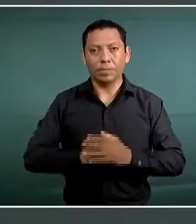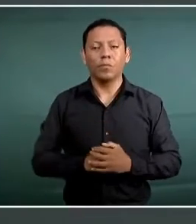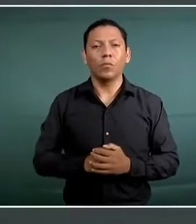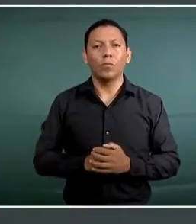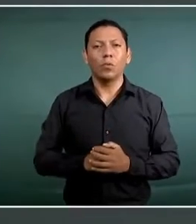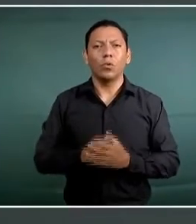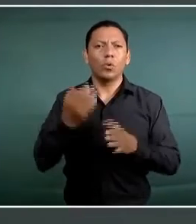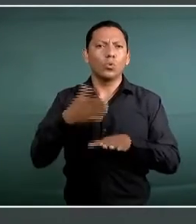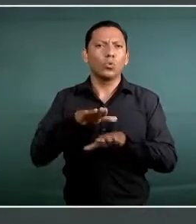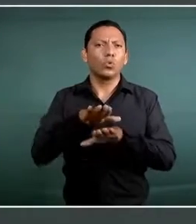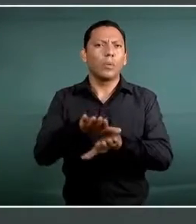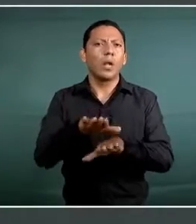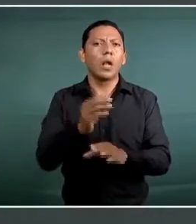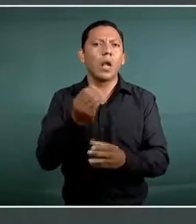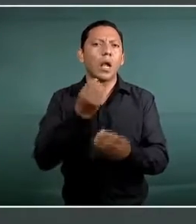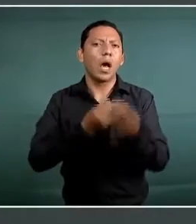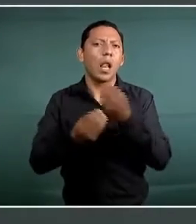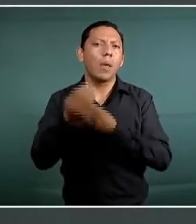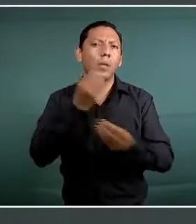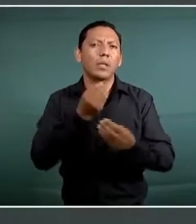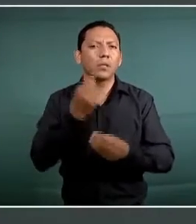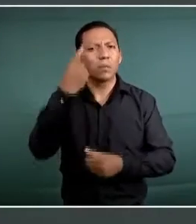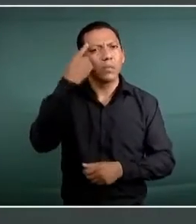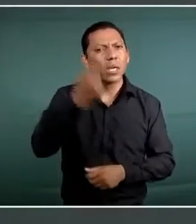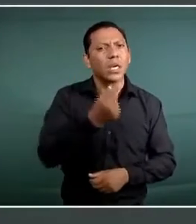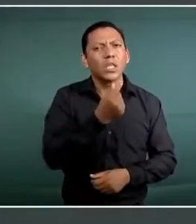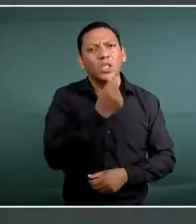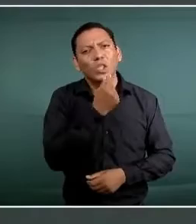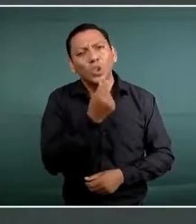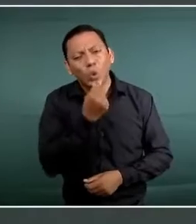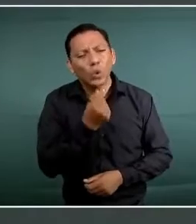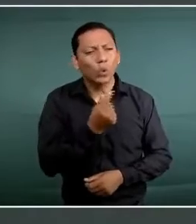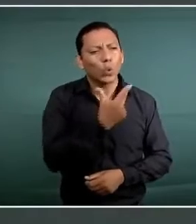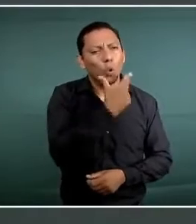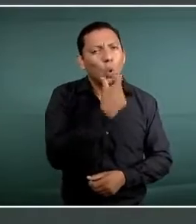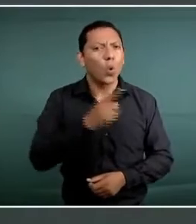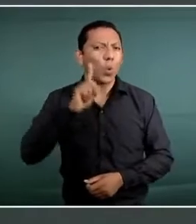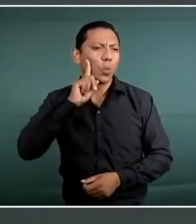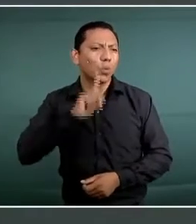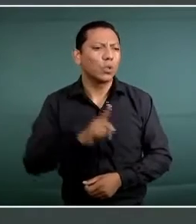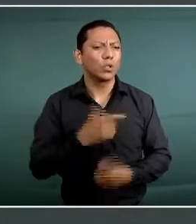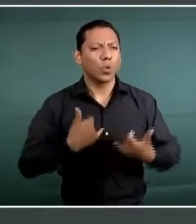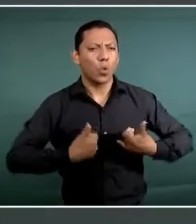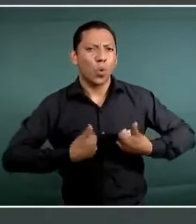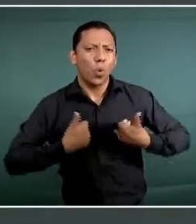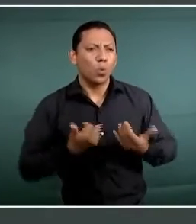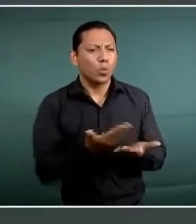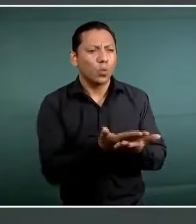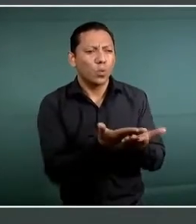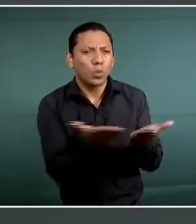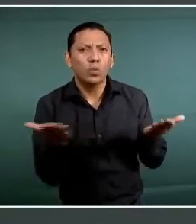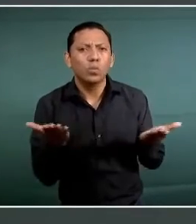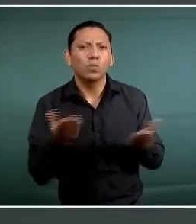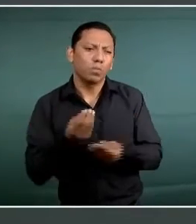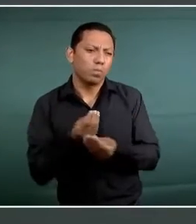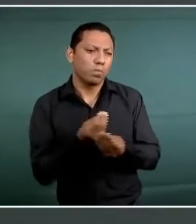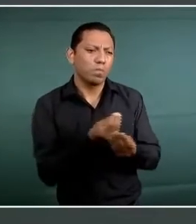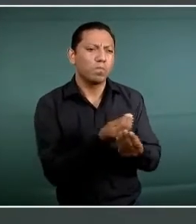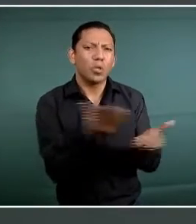materia de alimentación para niñas, niños y jóvenes, estamos distribuyendo en Chiapas